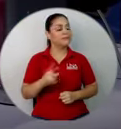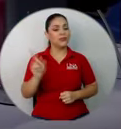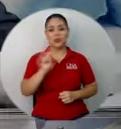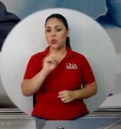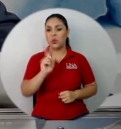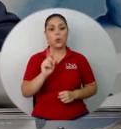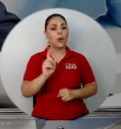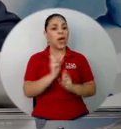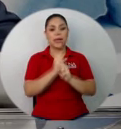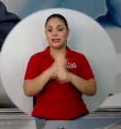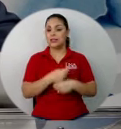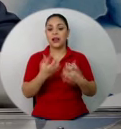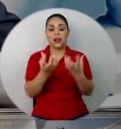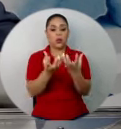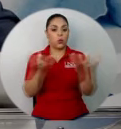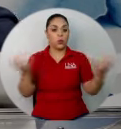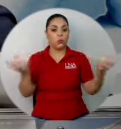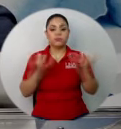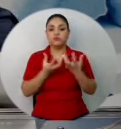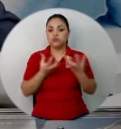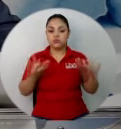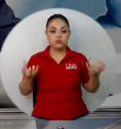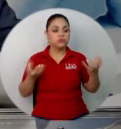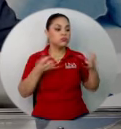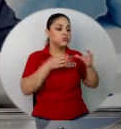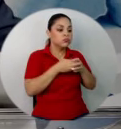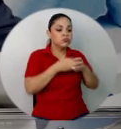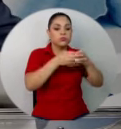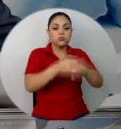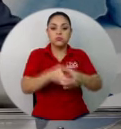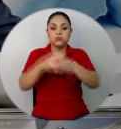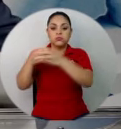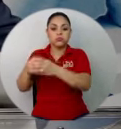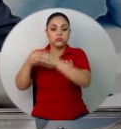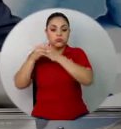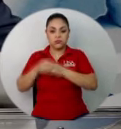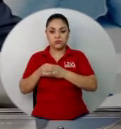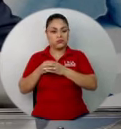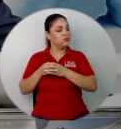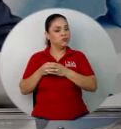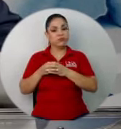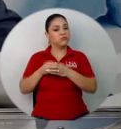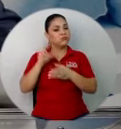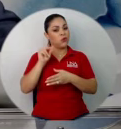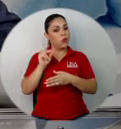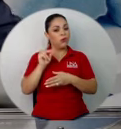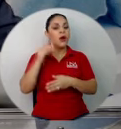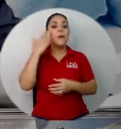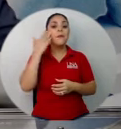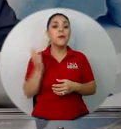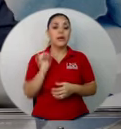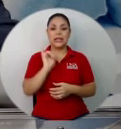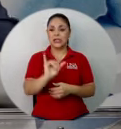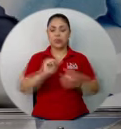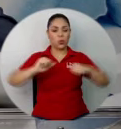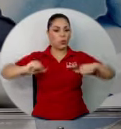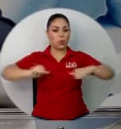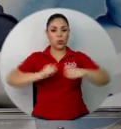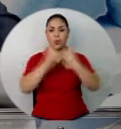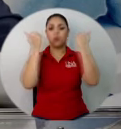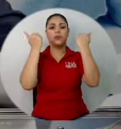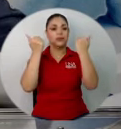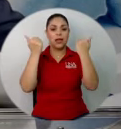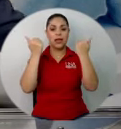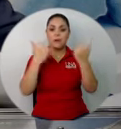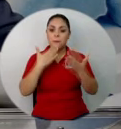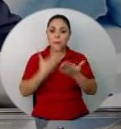grupos, o sea, hacer divisiones, hacer lo que llaman hacer bandos. ¿Por qué? Porque eso va en contra